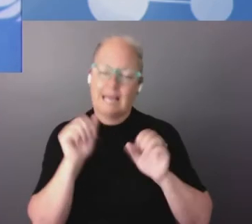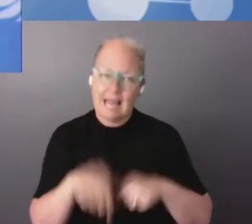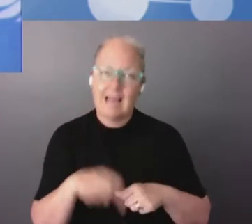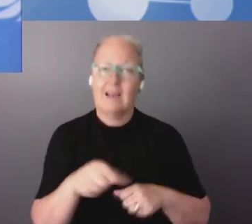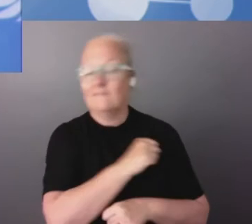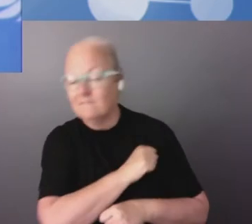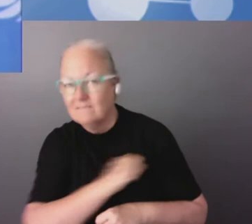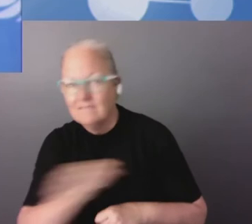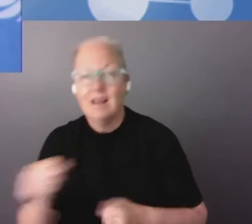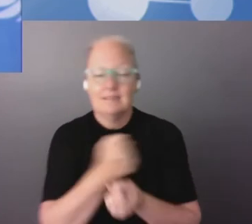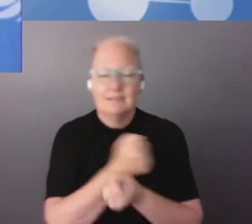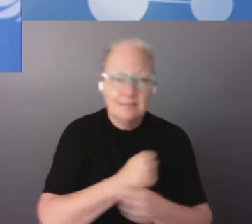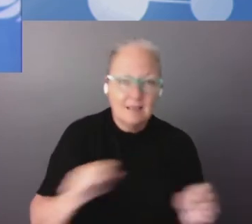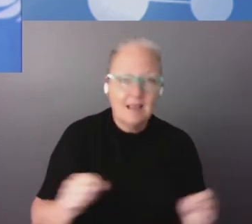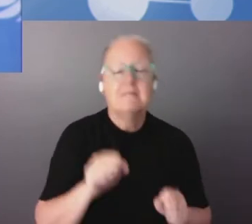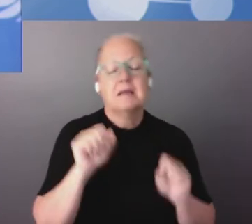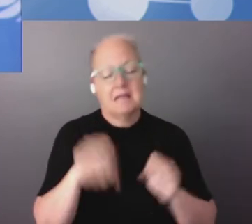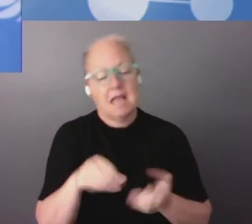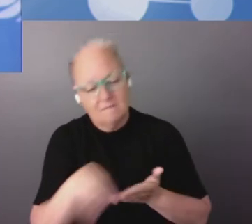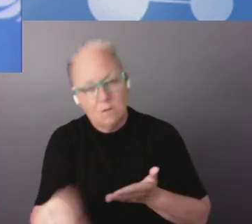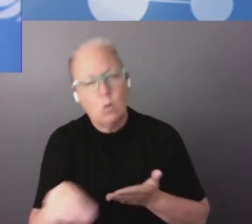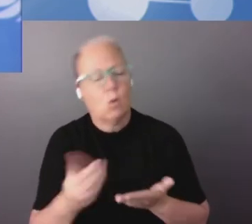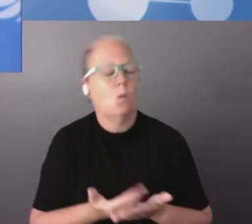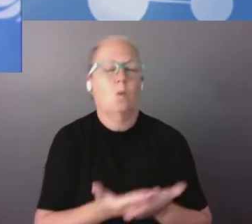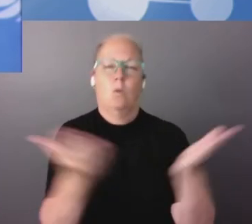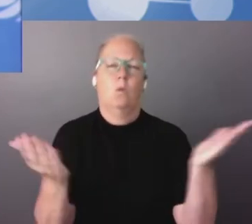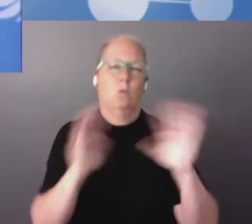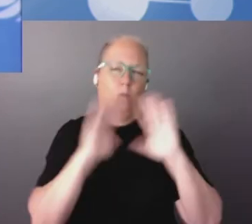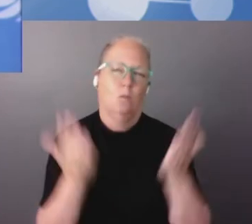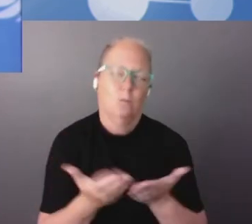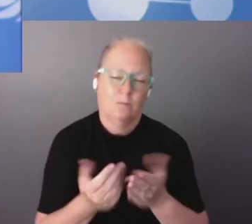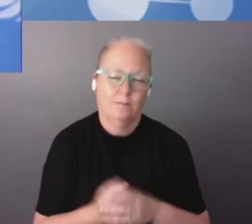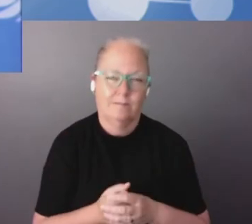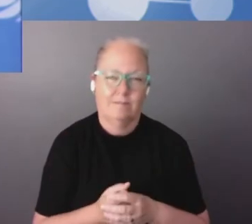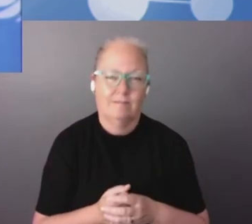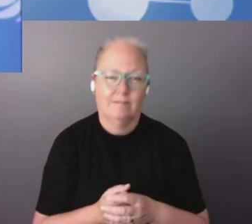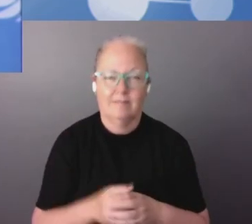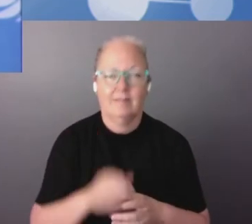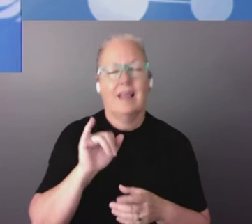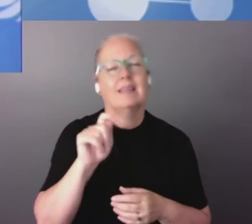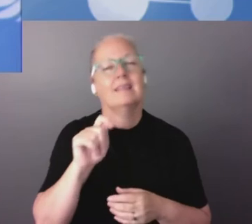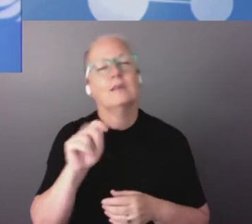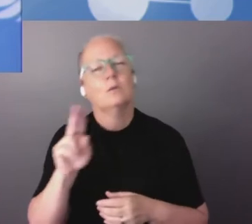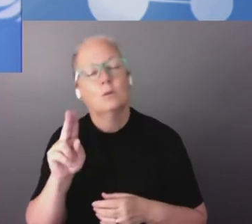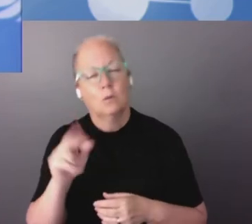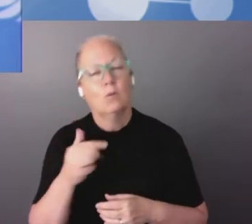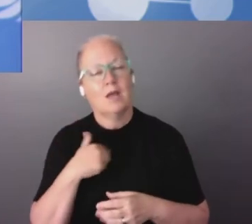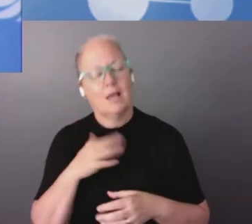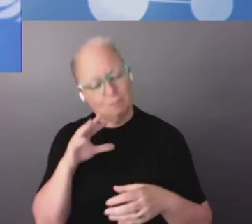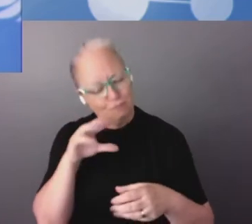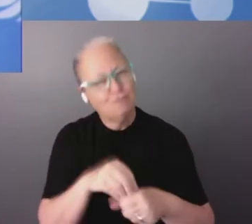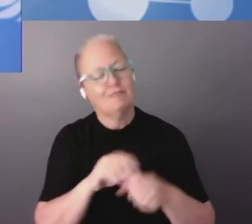ser parte de la comunidad mundial de Internet no es algo dado, no es algo seguro.